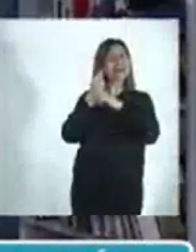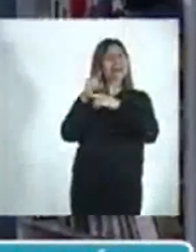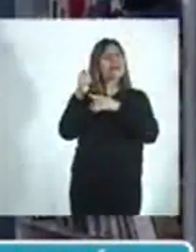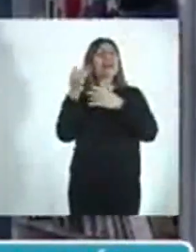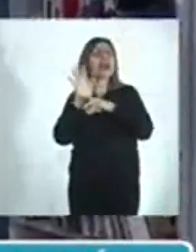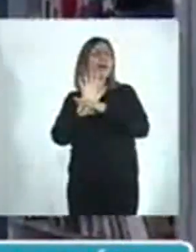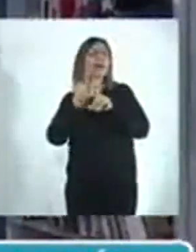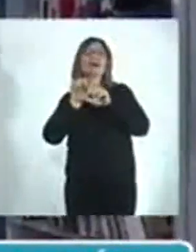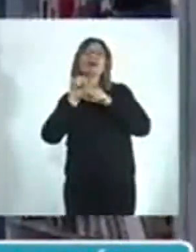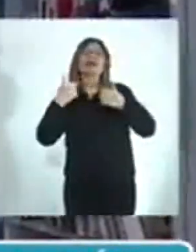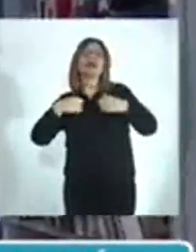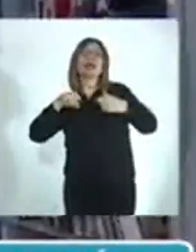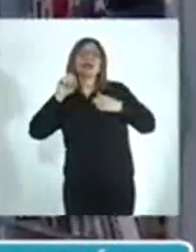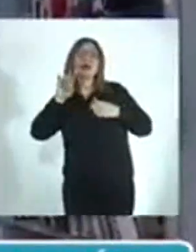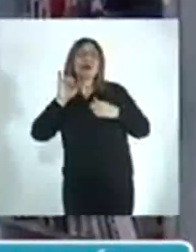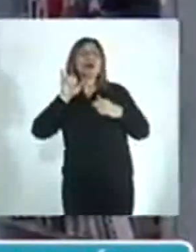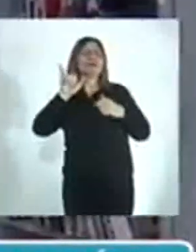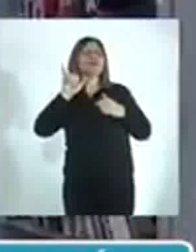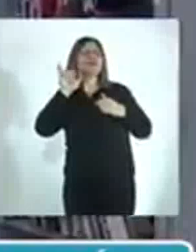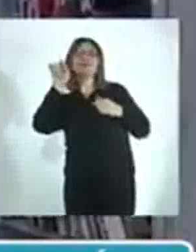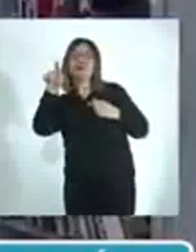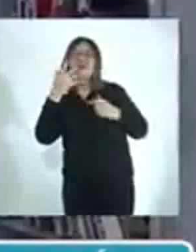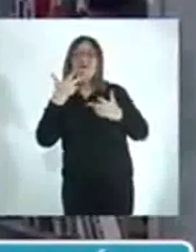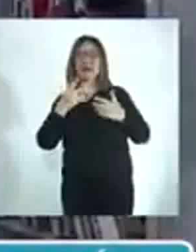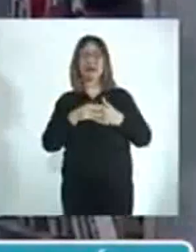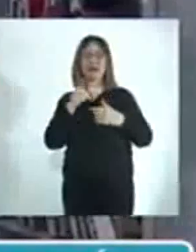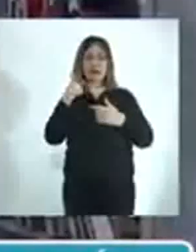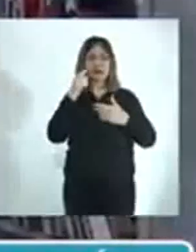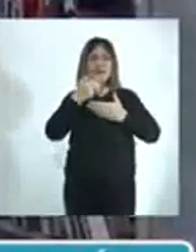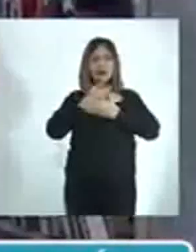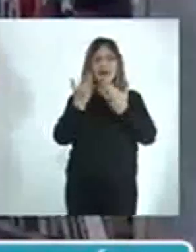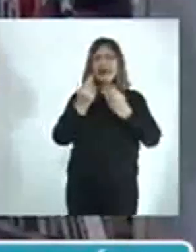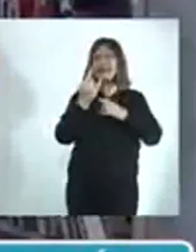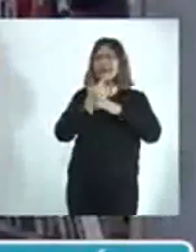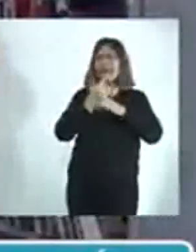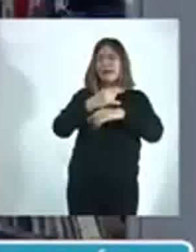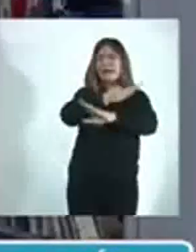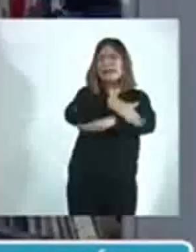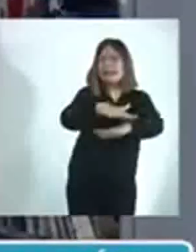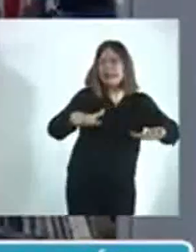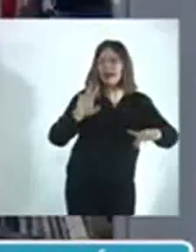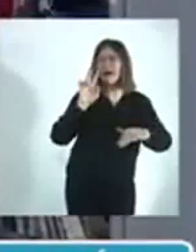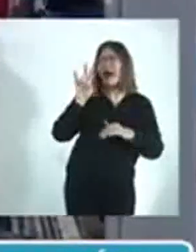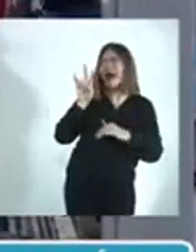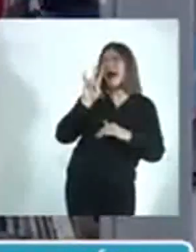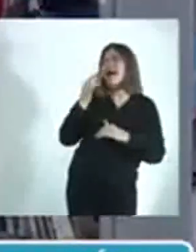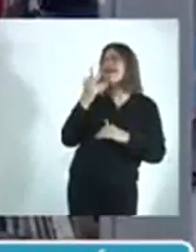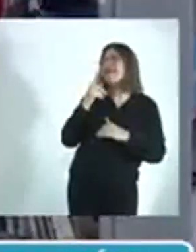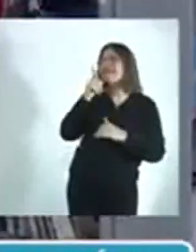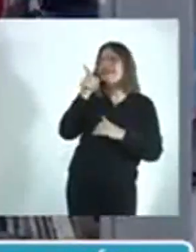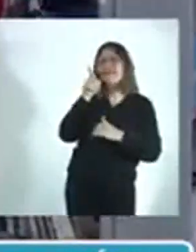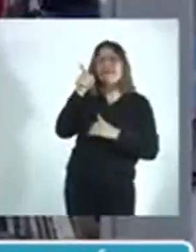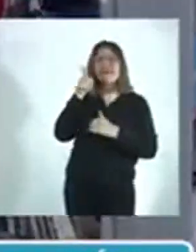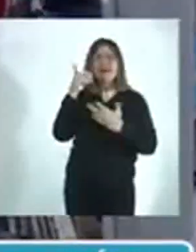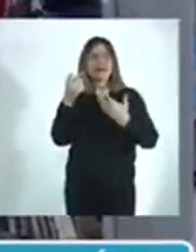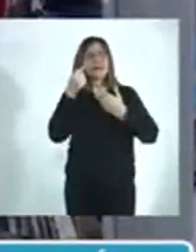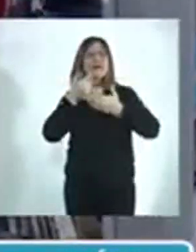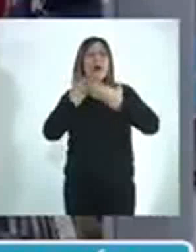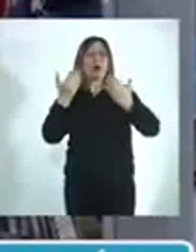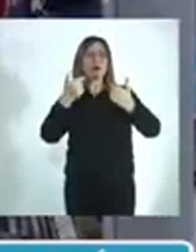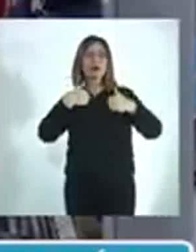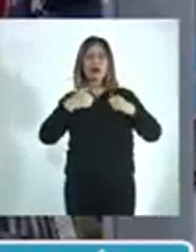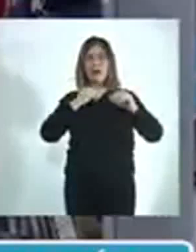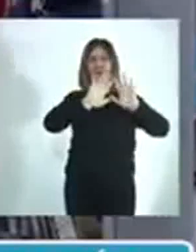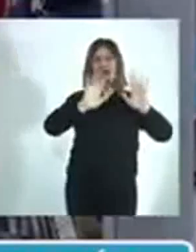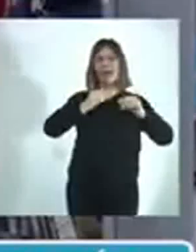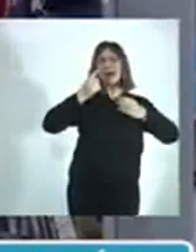es youtuber. Me parece bárbaro. Yo creo que los chicos cada vez más pequeños tienen esa elección de mostrar lo que hacen,